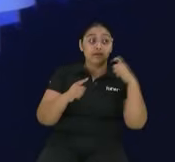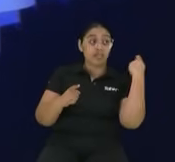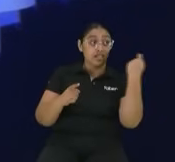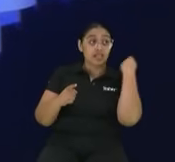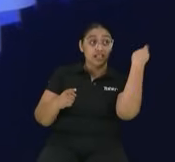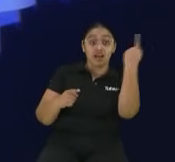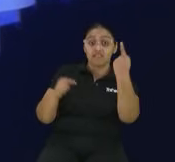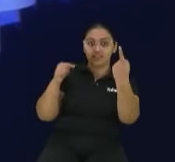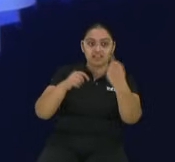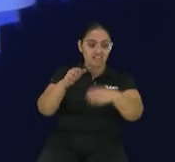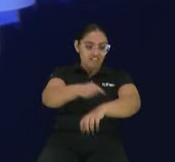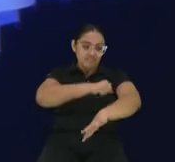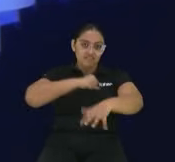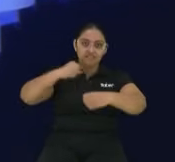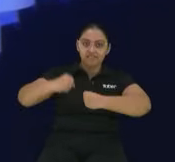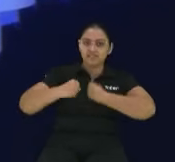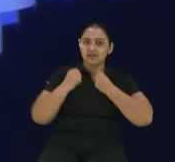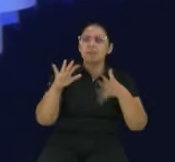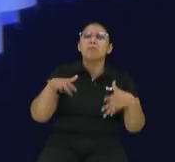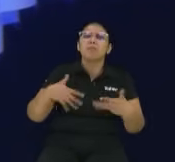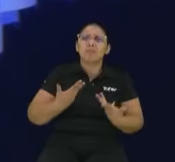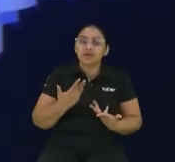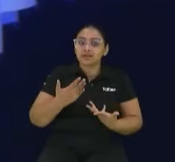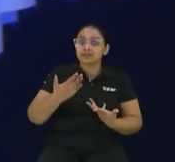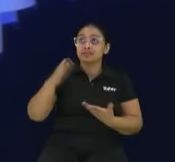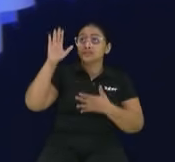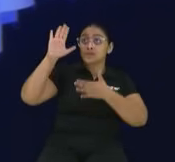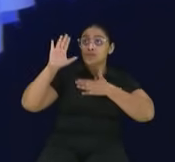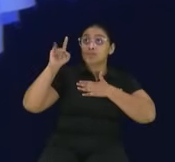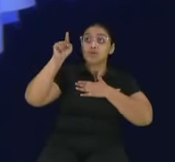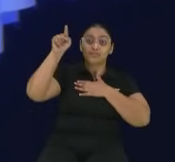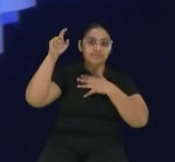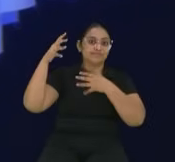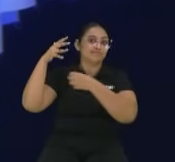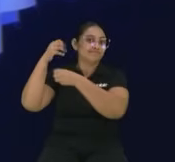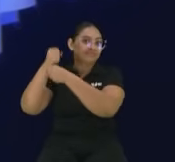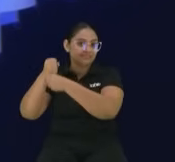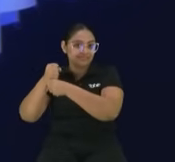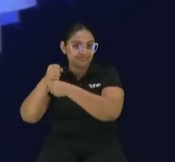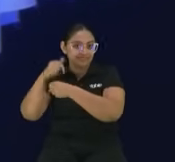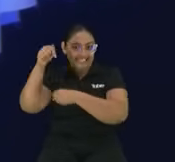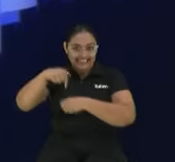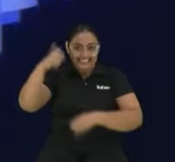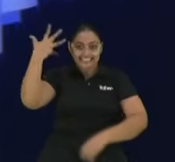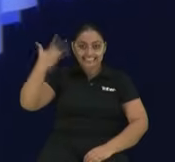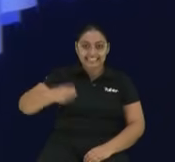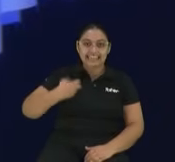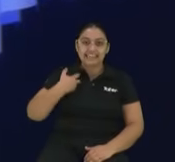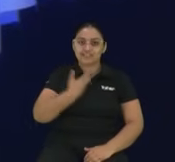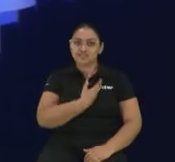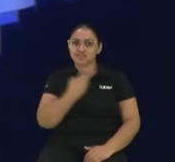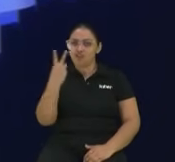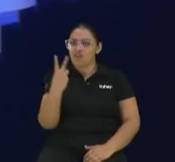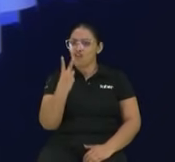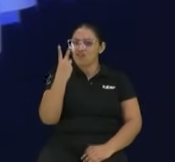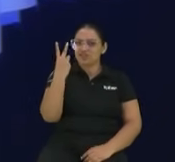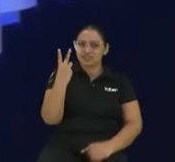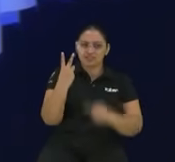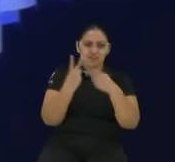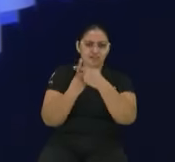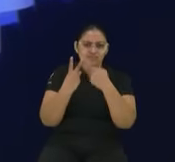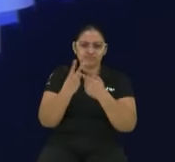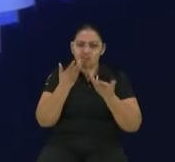era valiente en las promesas amigo y hermano el día de hoy hay dos ingredientes indispensables para que sigamos